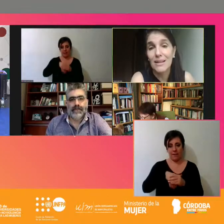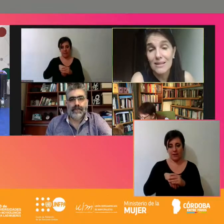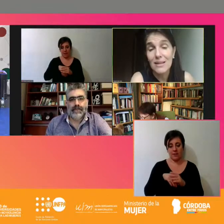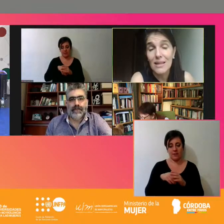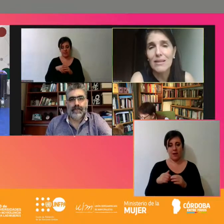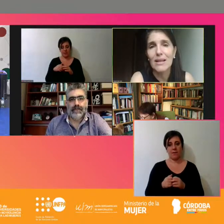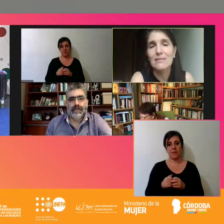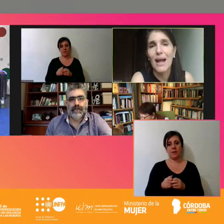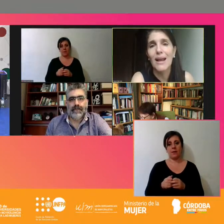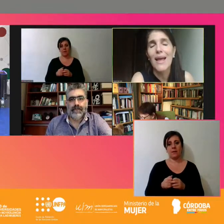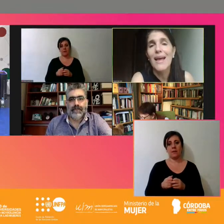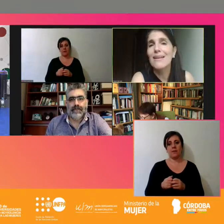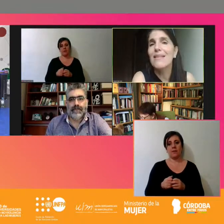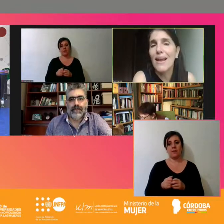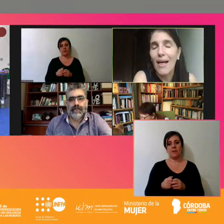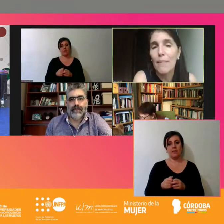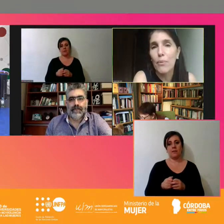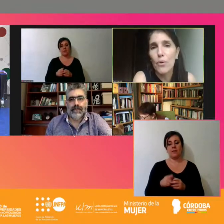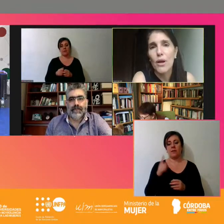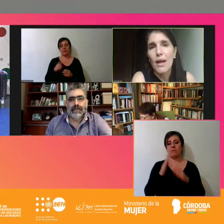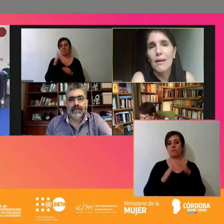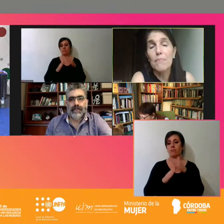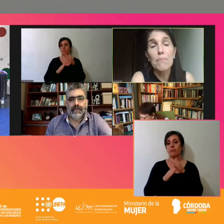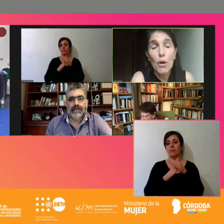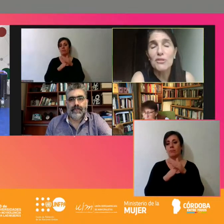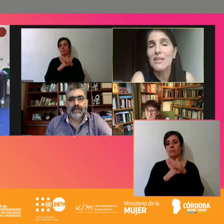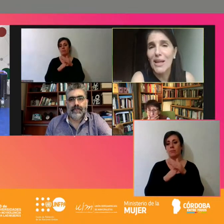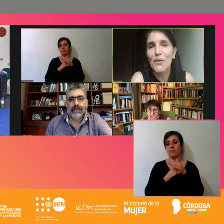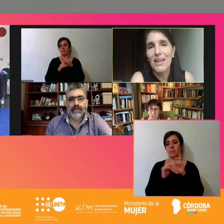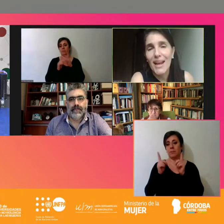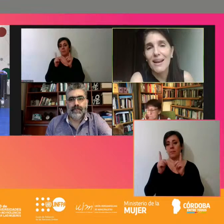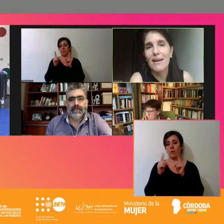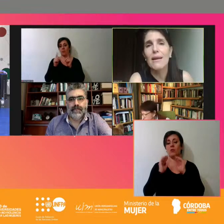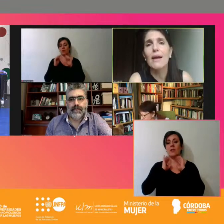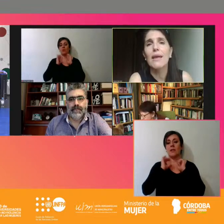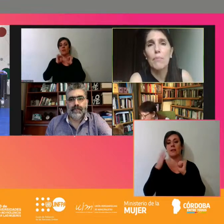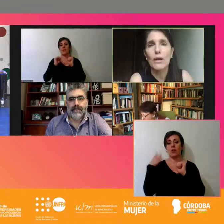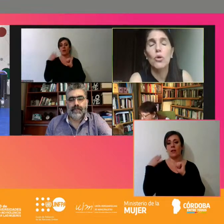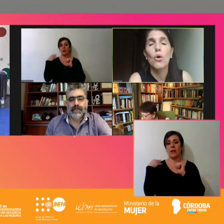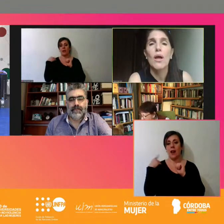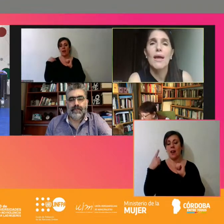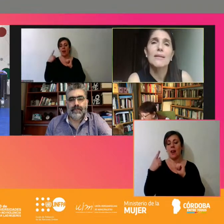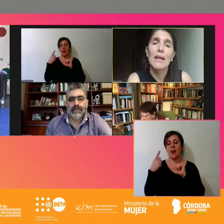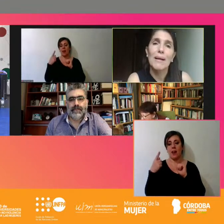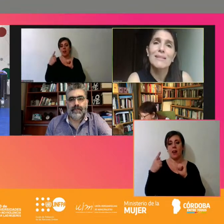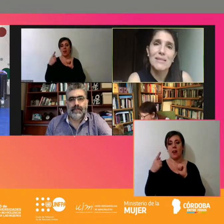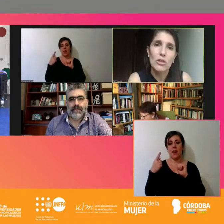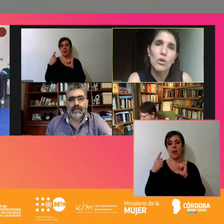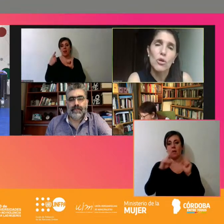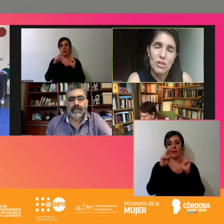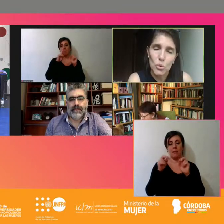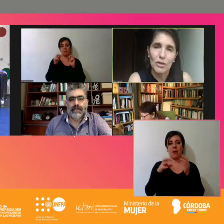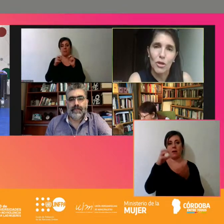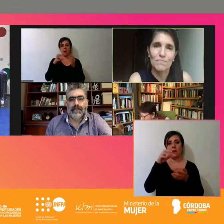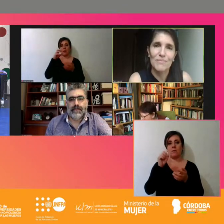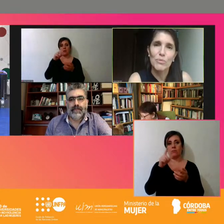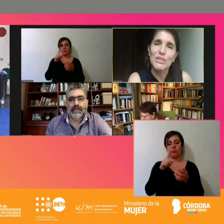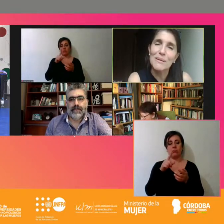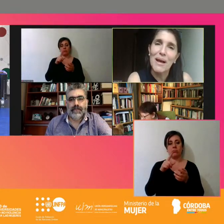esa iniciativa interagencial liderada por el propio secretario general, en realidad, que ha puesto este tema en el centro de su